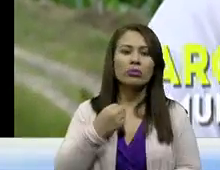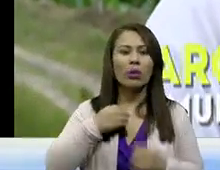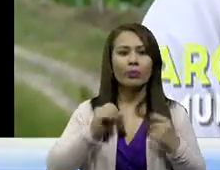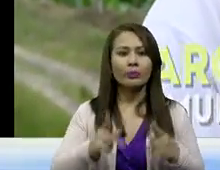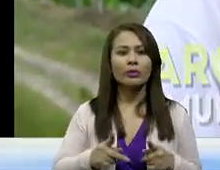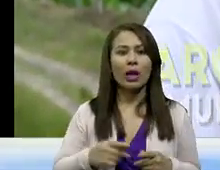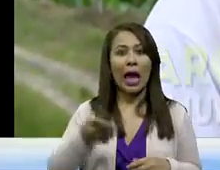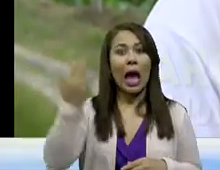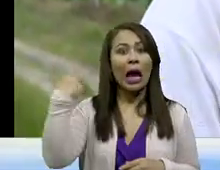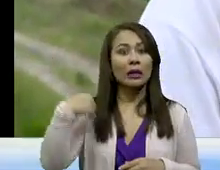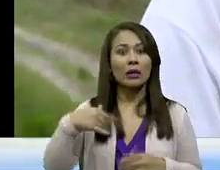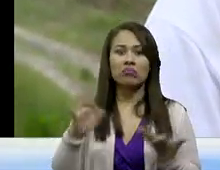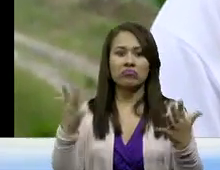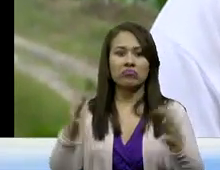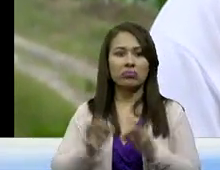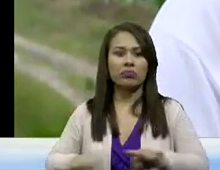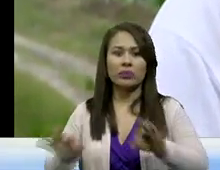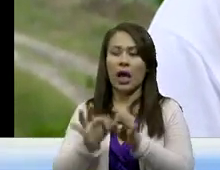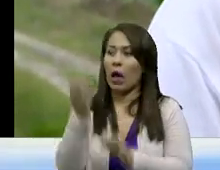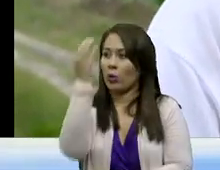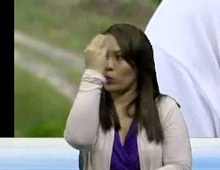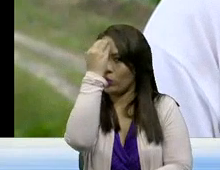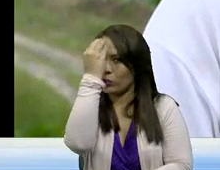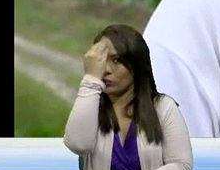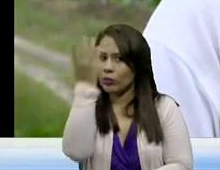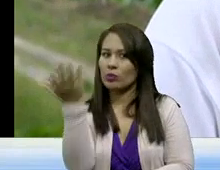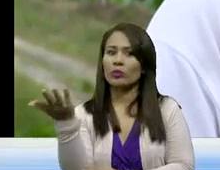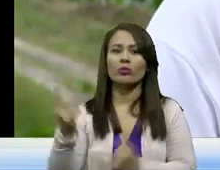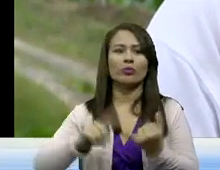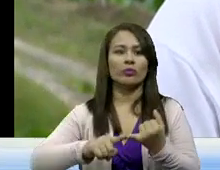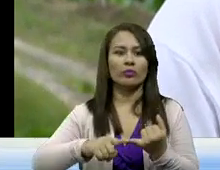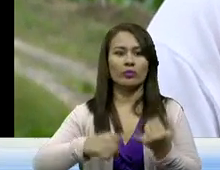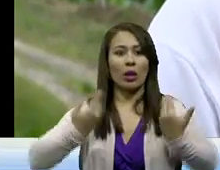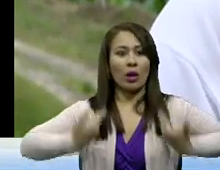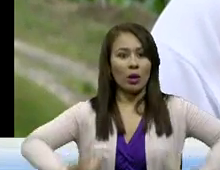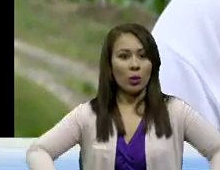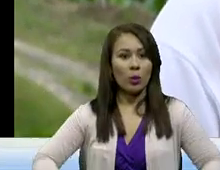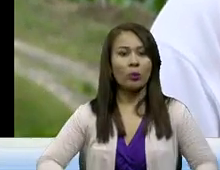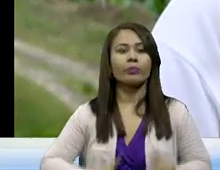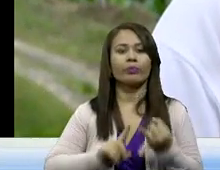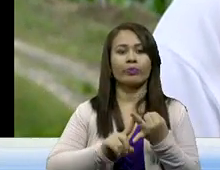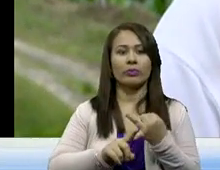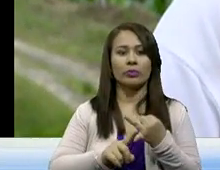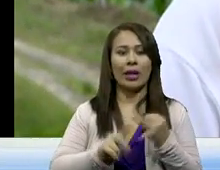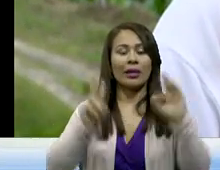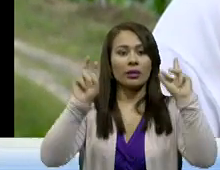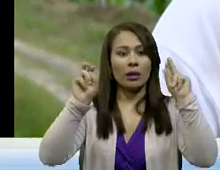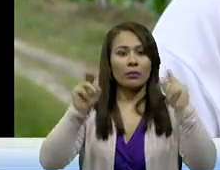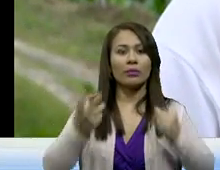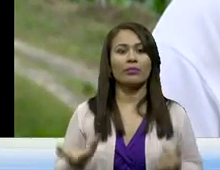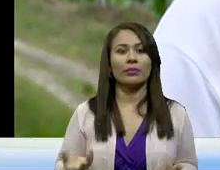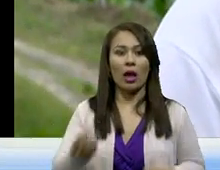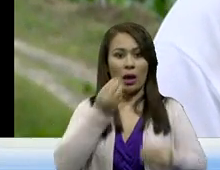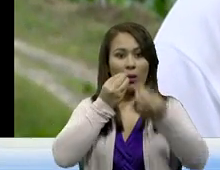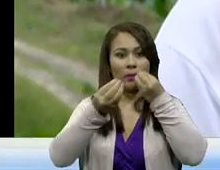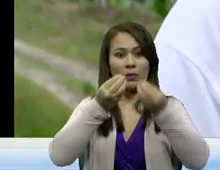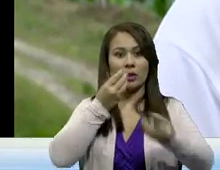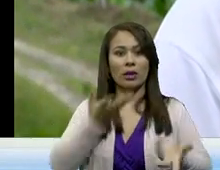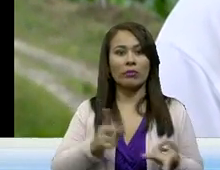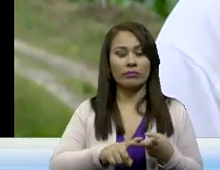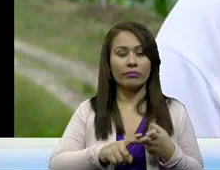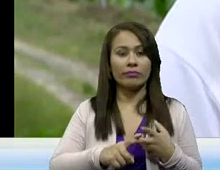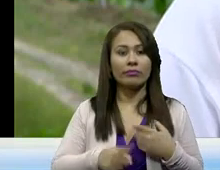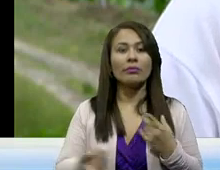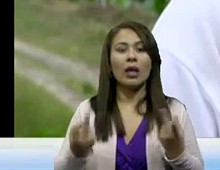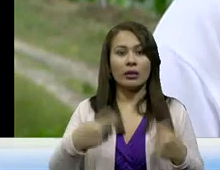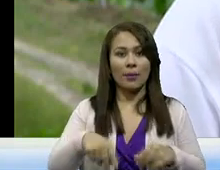tan importante en el tema de la educación, en el tema de la ropa, en el tema de la alimentación. y